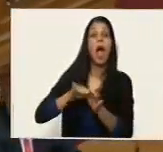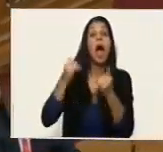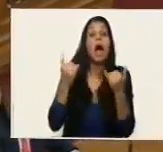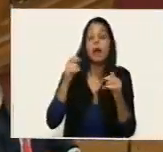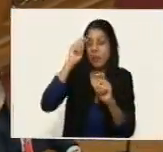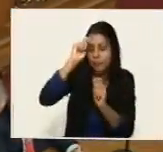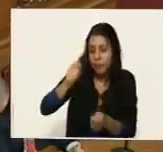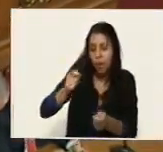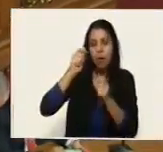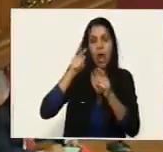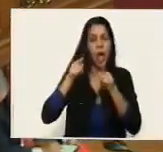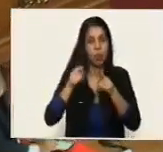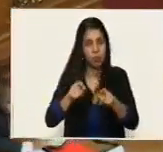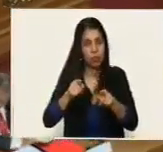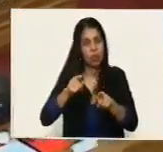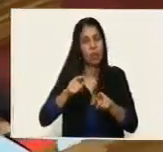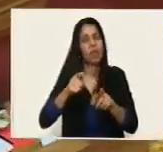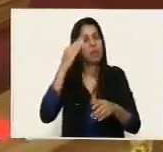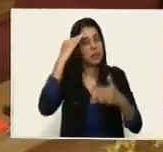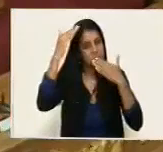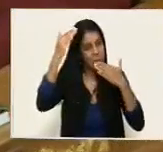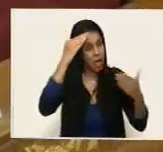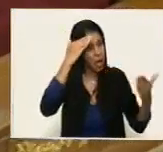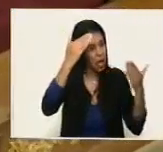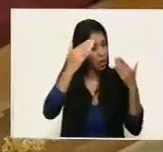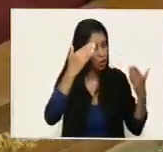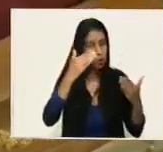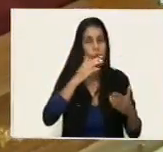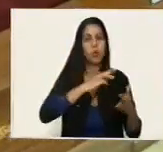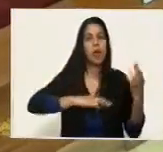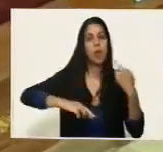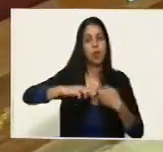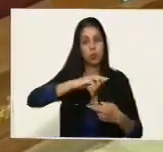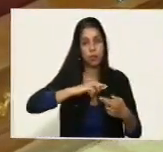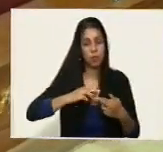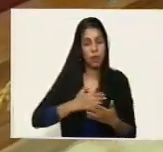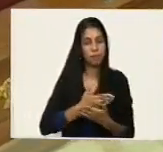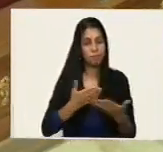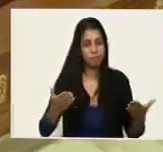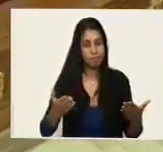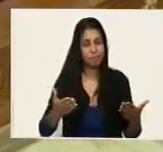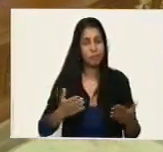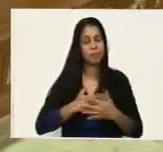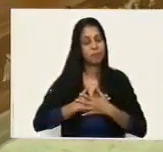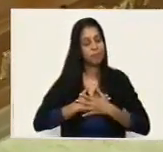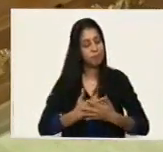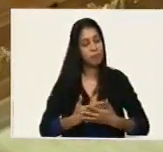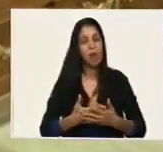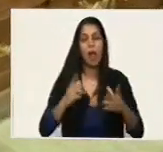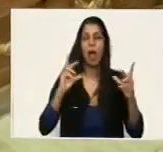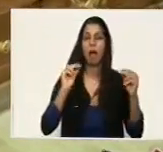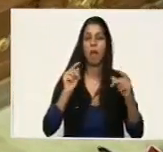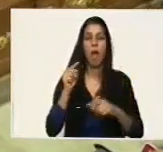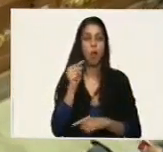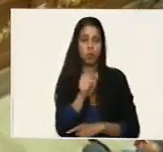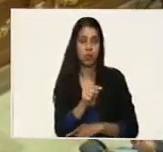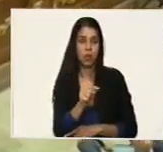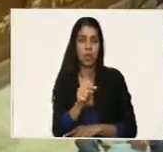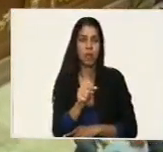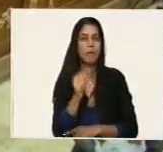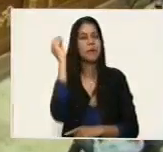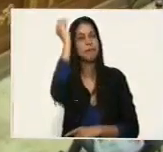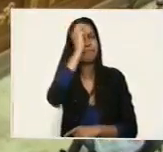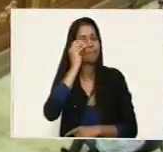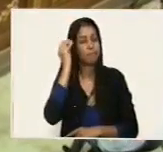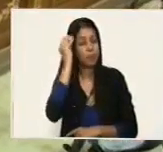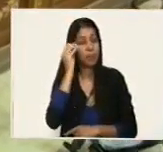oportunidad de enviarle un cordial saludo patriótico y revolucionario. Tengo a bien dirigirme a usted tomando en consideración